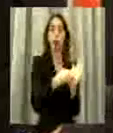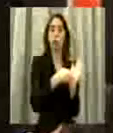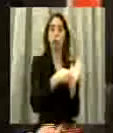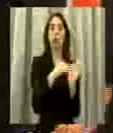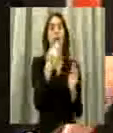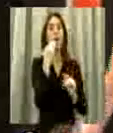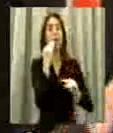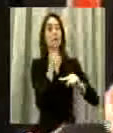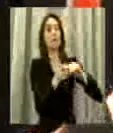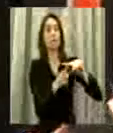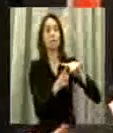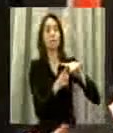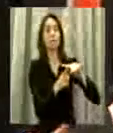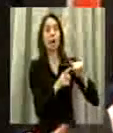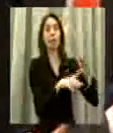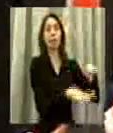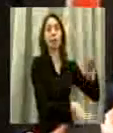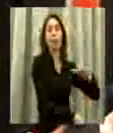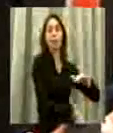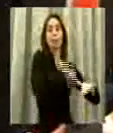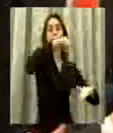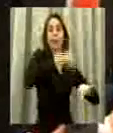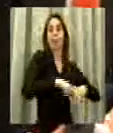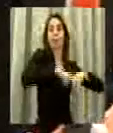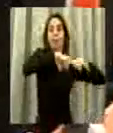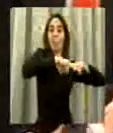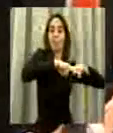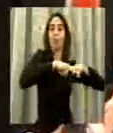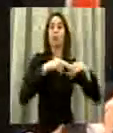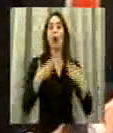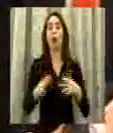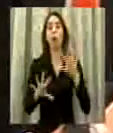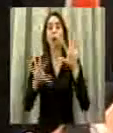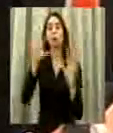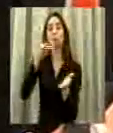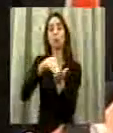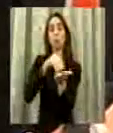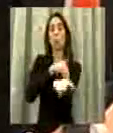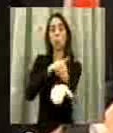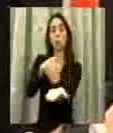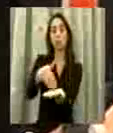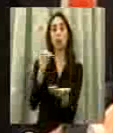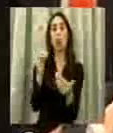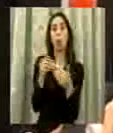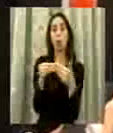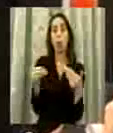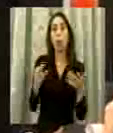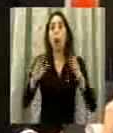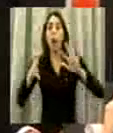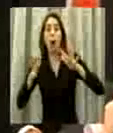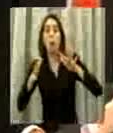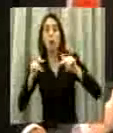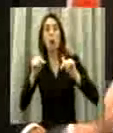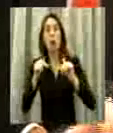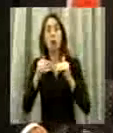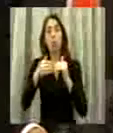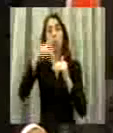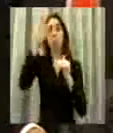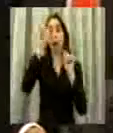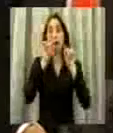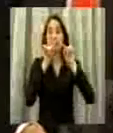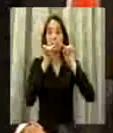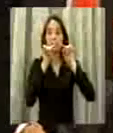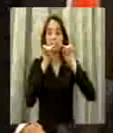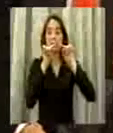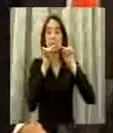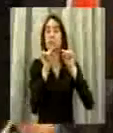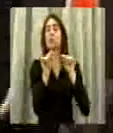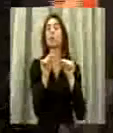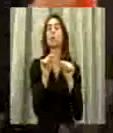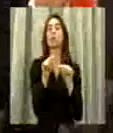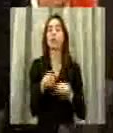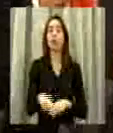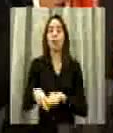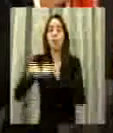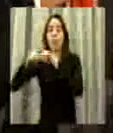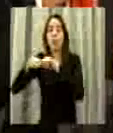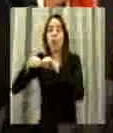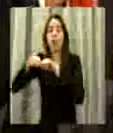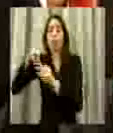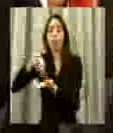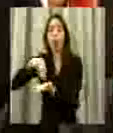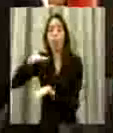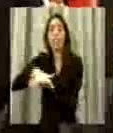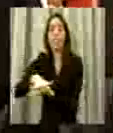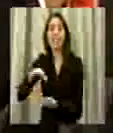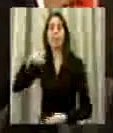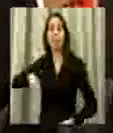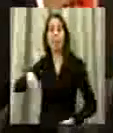casi la mitad de lo que se utilizó. Estamos en 15.000 millones de dólares, probablemente hoy un poco más que eso. Y el Fondo de Reserva de Pensiones, al